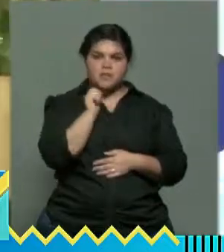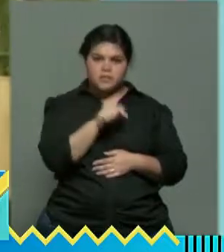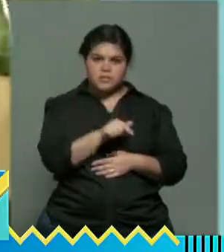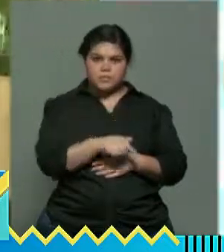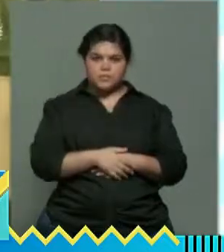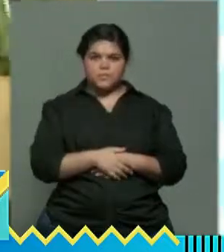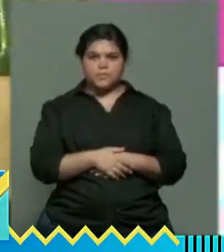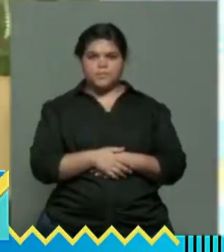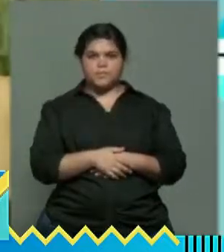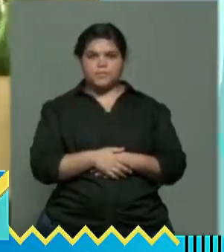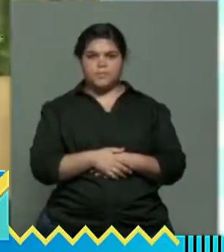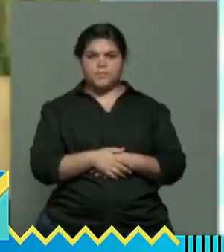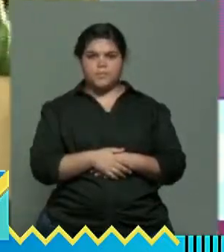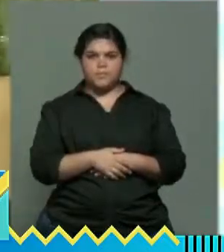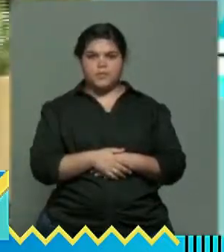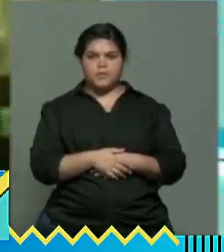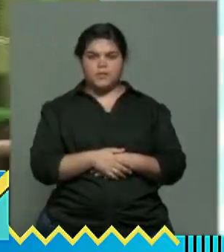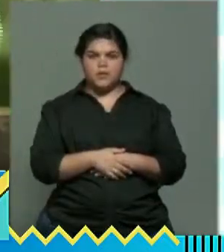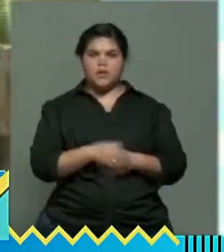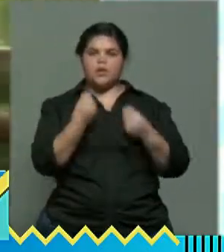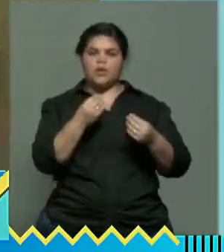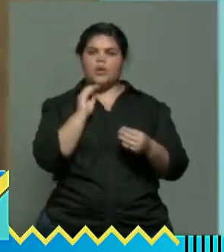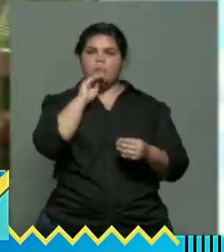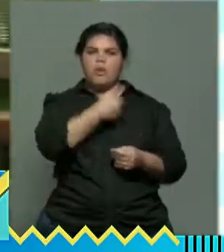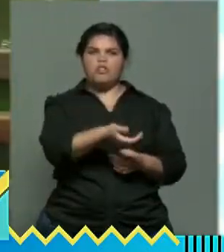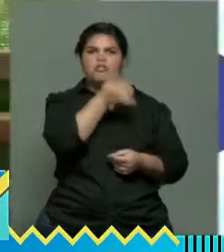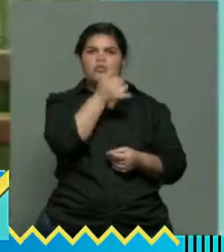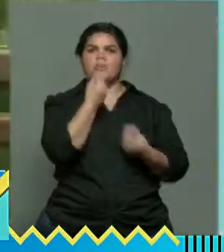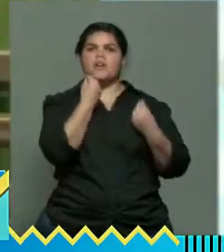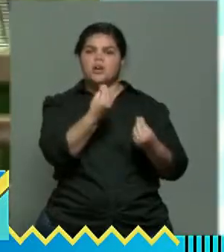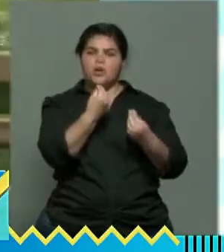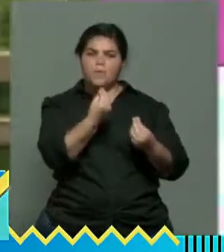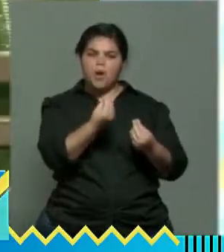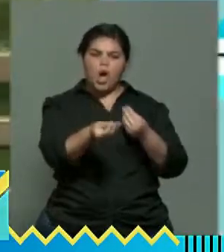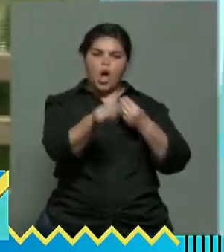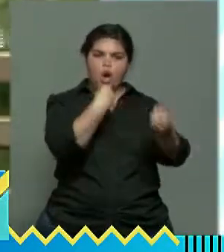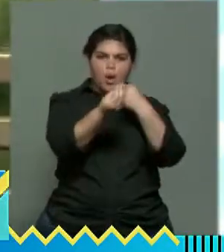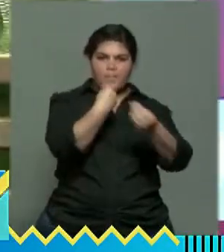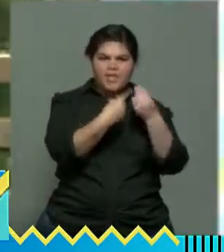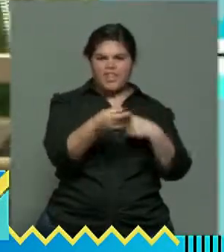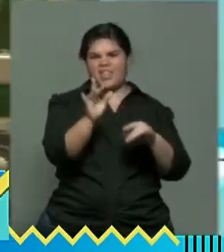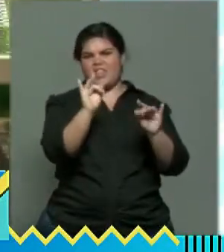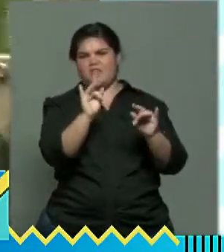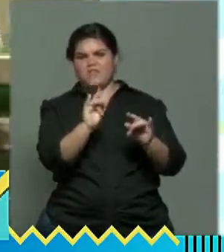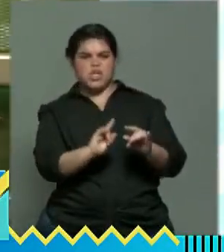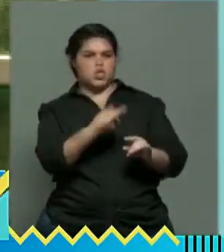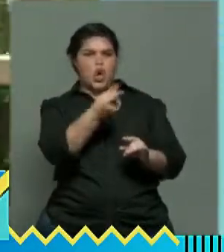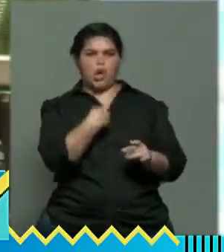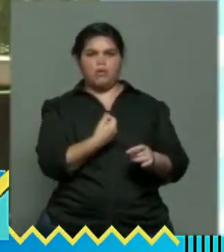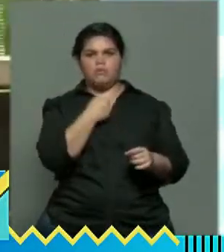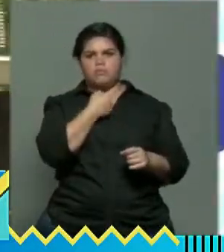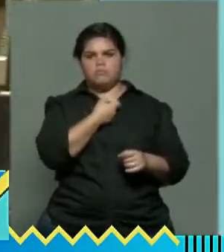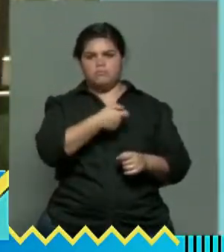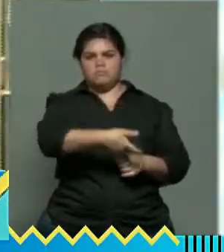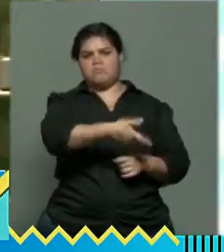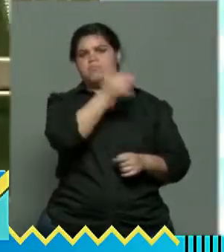se consume con comida, en una comida. Difícilmente alguien vaya a tomar vino solo, como si